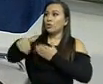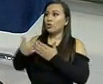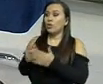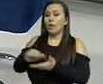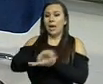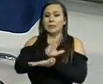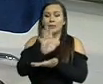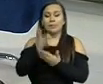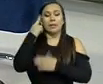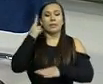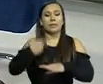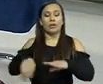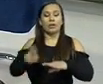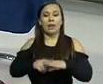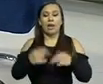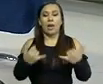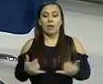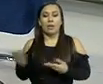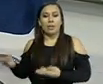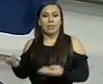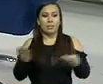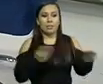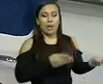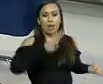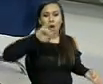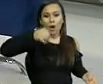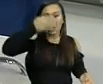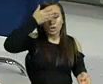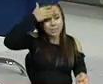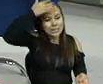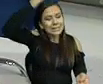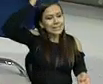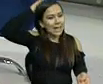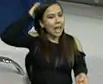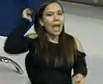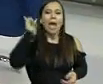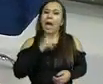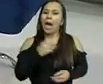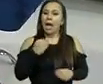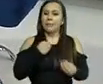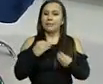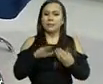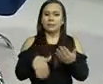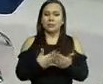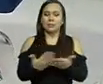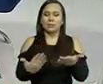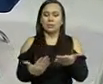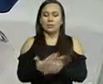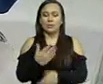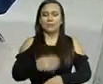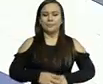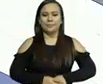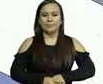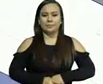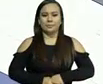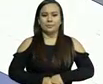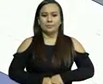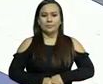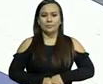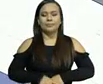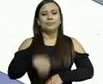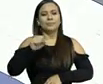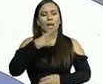nacional es momento de darle paso a josé luís arévalo que tiene más información para sedes adelante josé luís